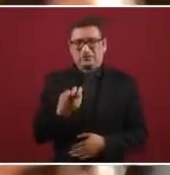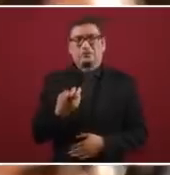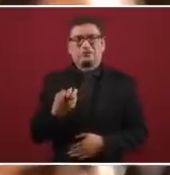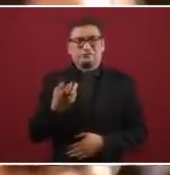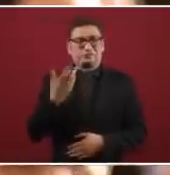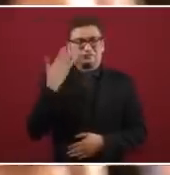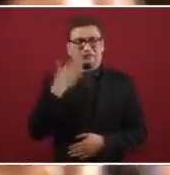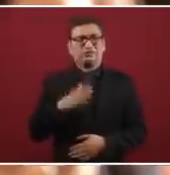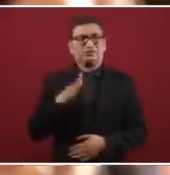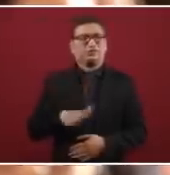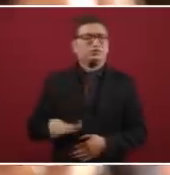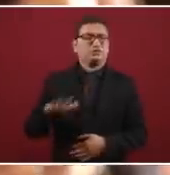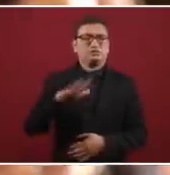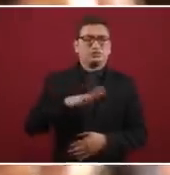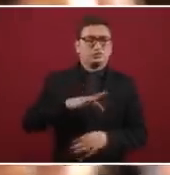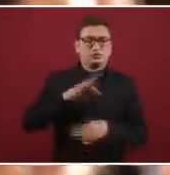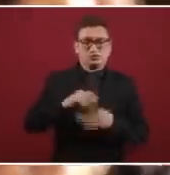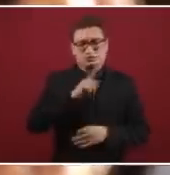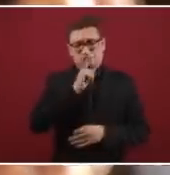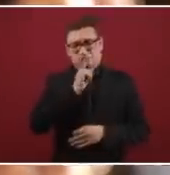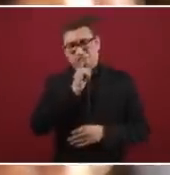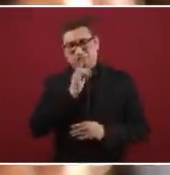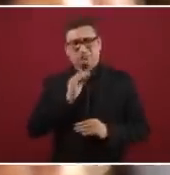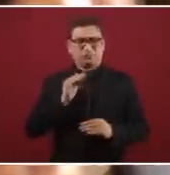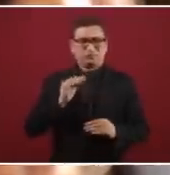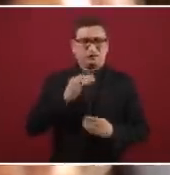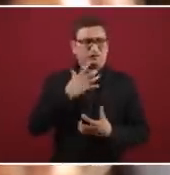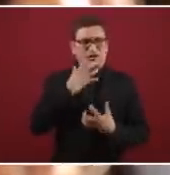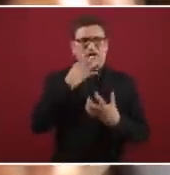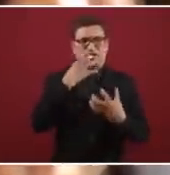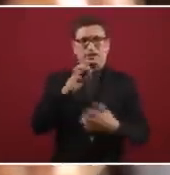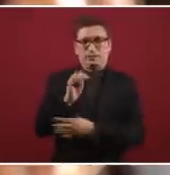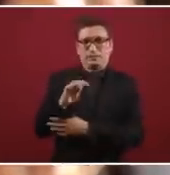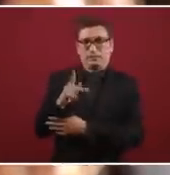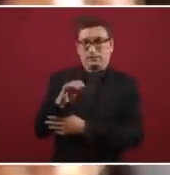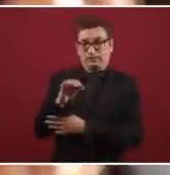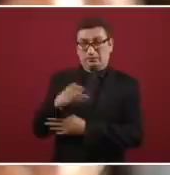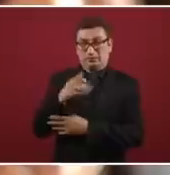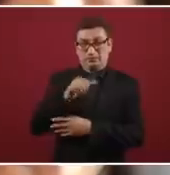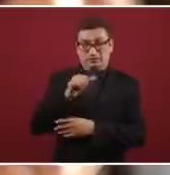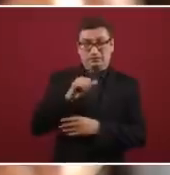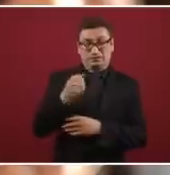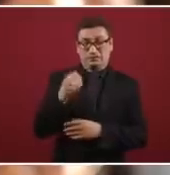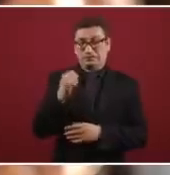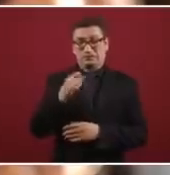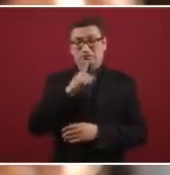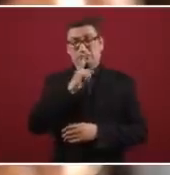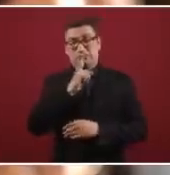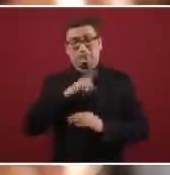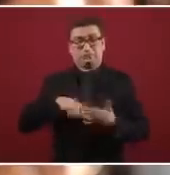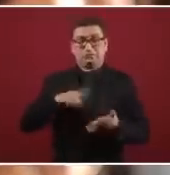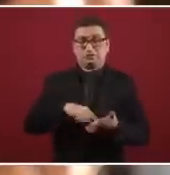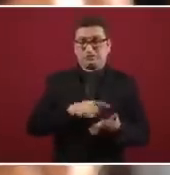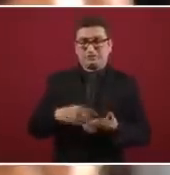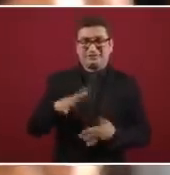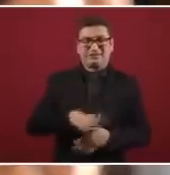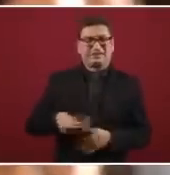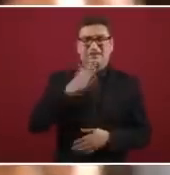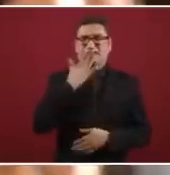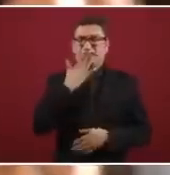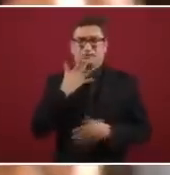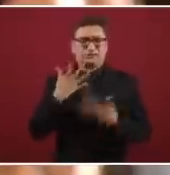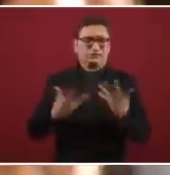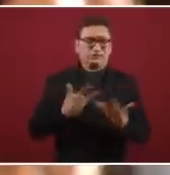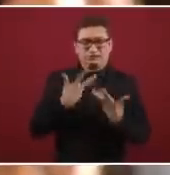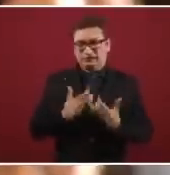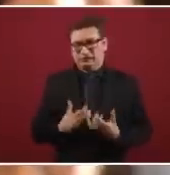hasta por el luto, se suspendió el grito en Empalme y pues la sociedad sonorense está bastante